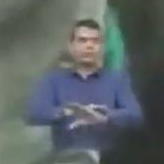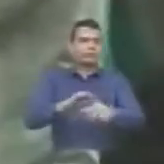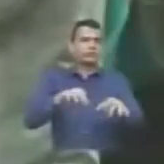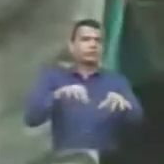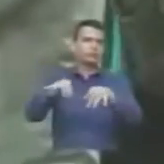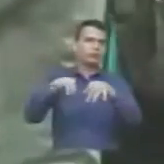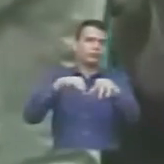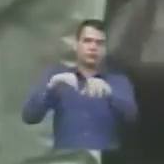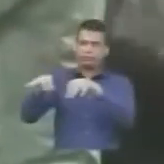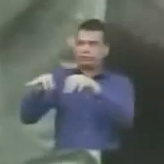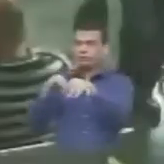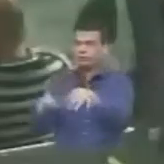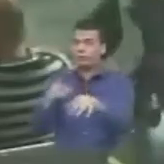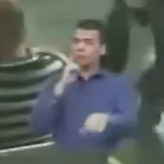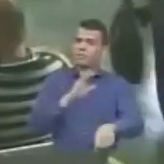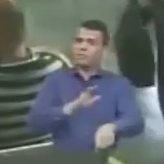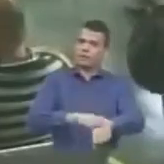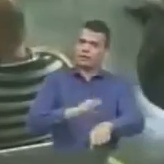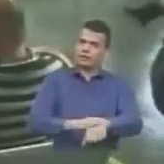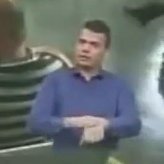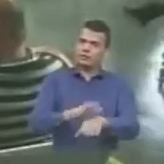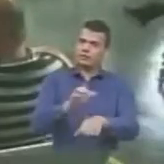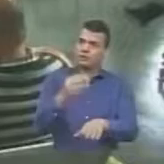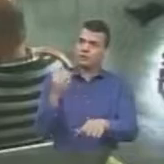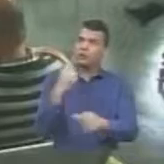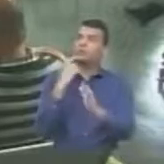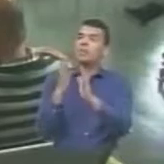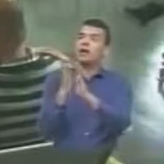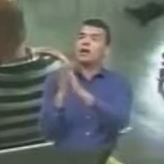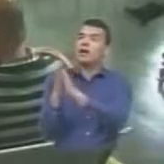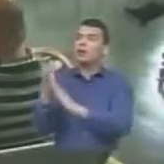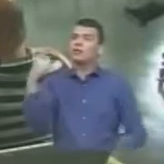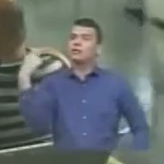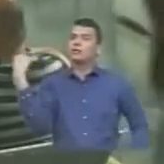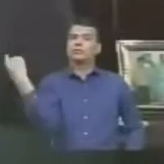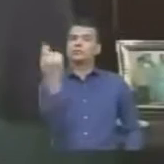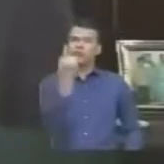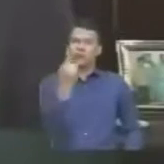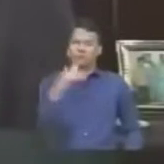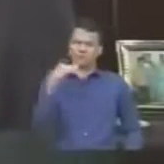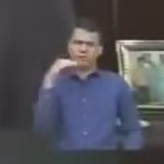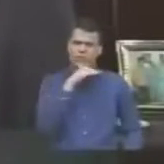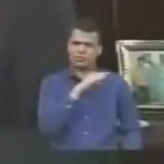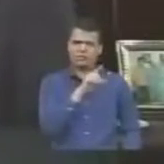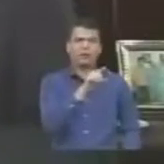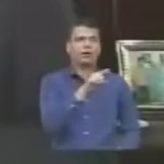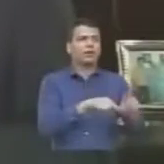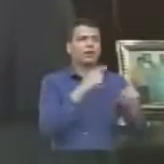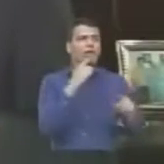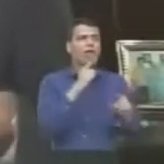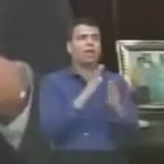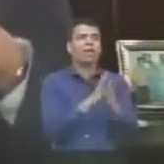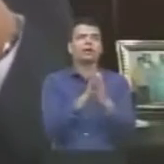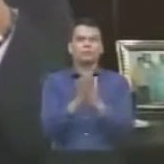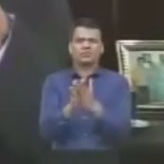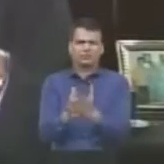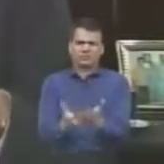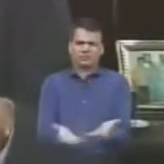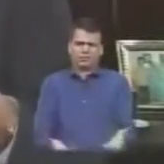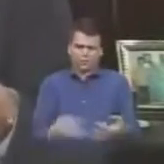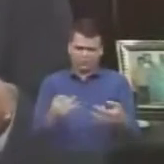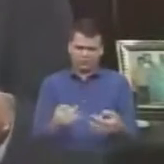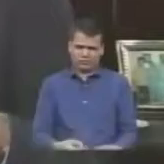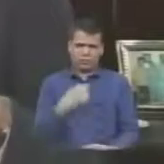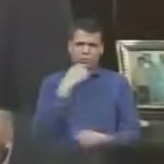prácticamente nosotros estamos diciendo que son falsas las informaciones que han dado ciertas personas en las redes sociales y que